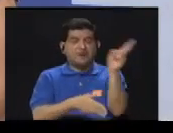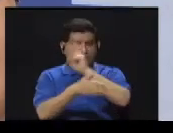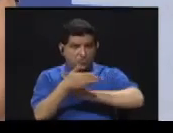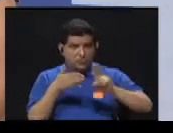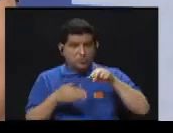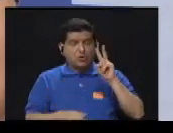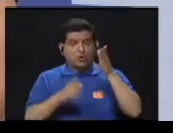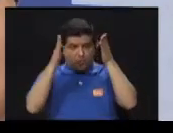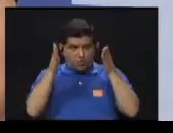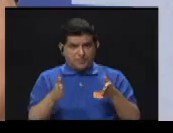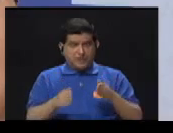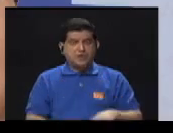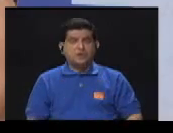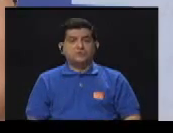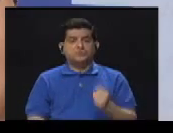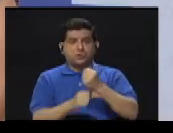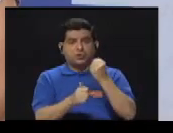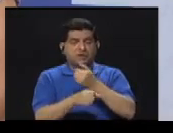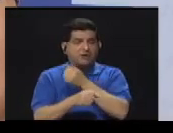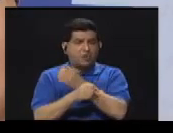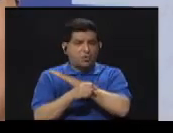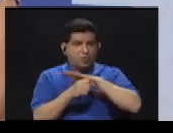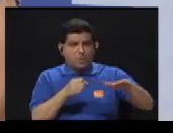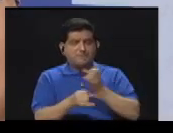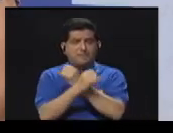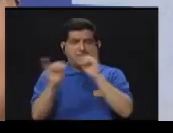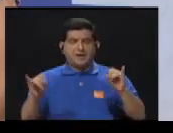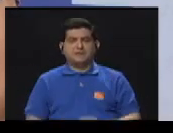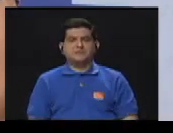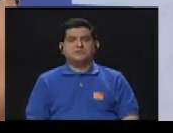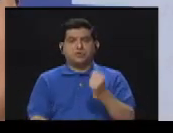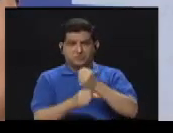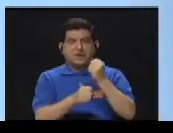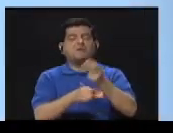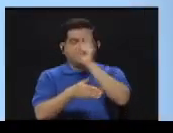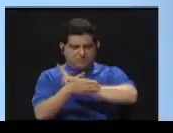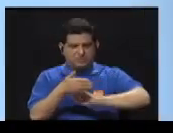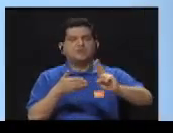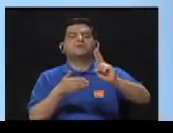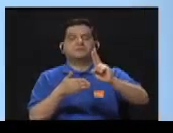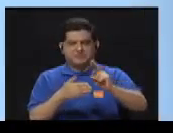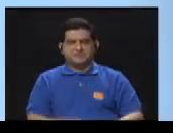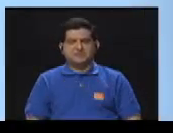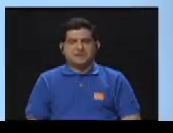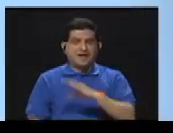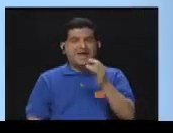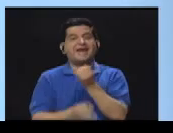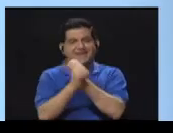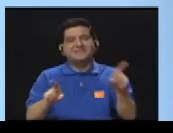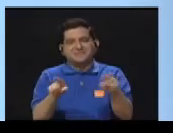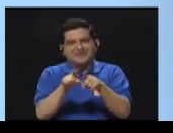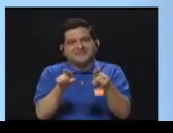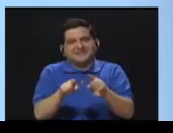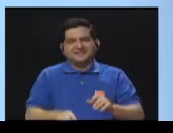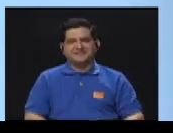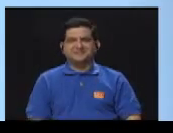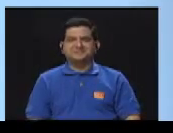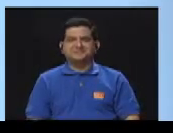la universidad, de tus compañeros de la universidad, o es un trabajo totalmente independiente? No, es un trabajo de la universidad e independiente a la vez,